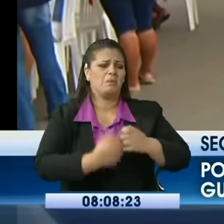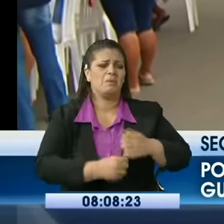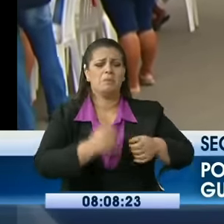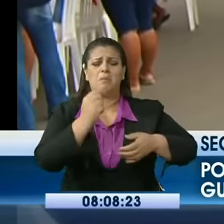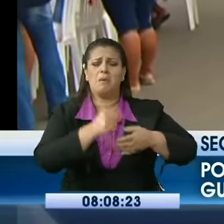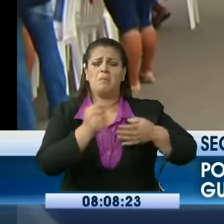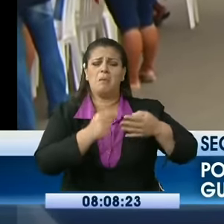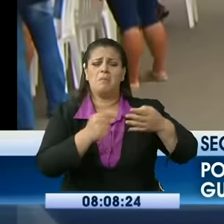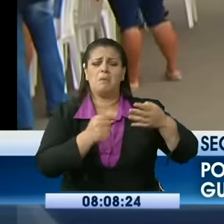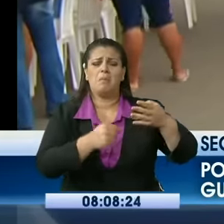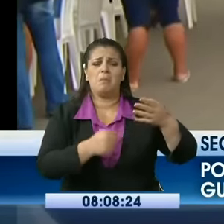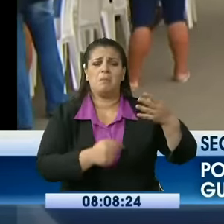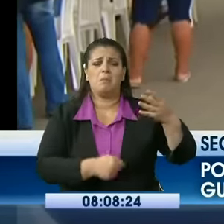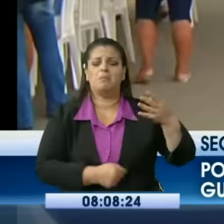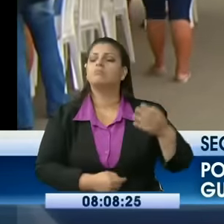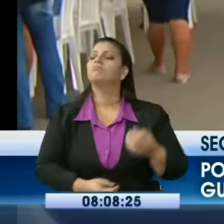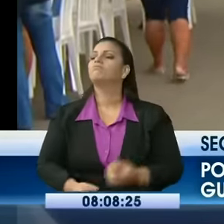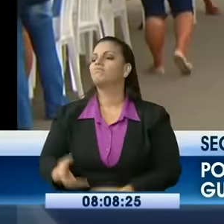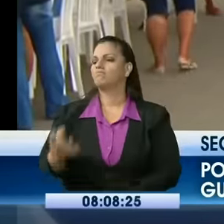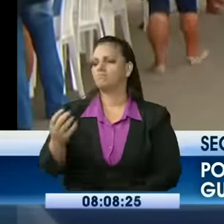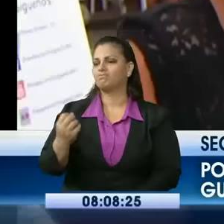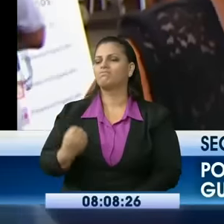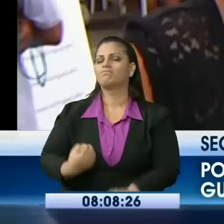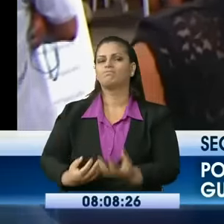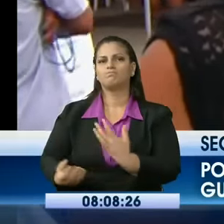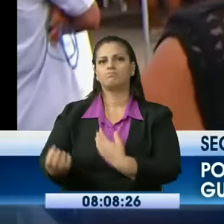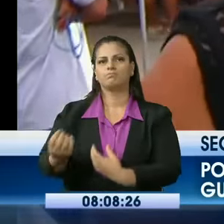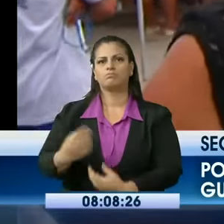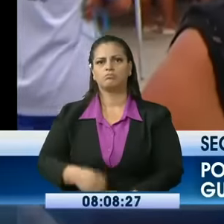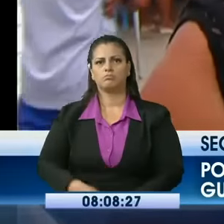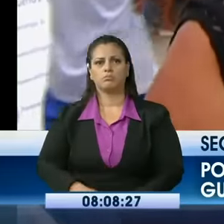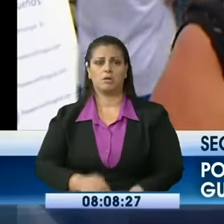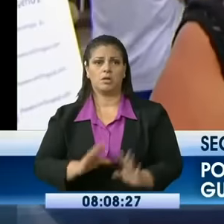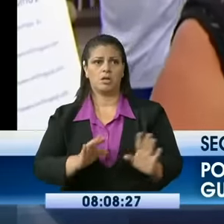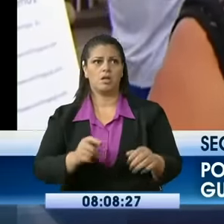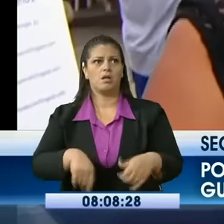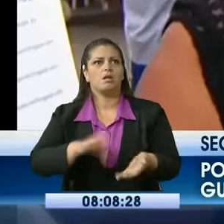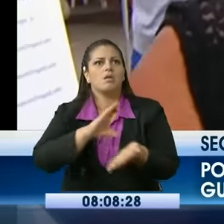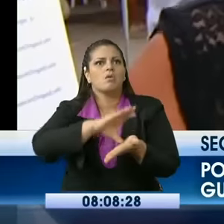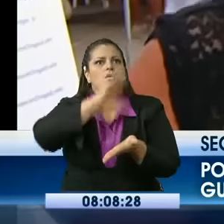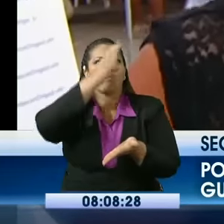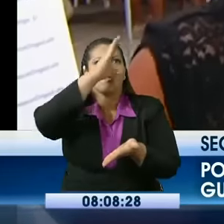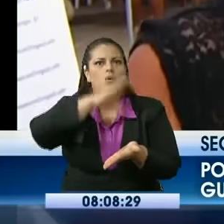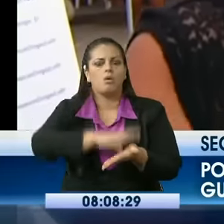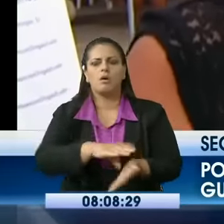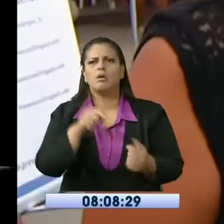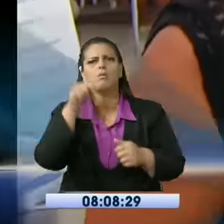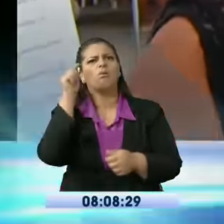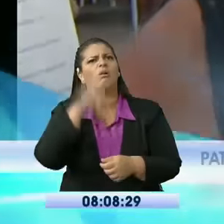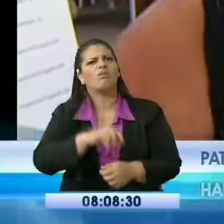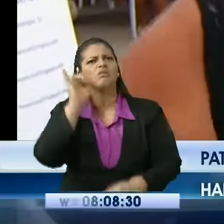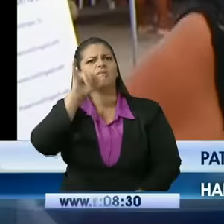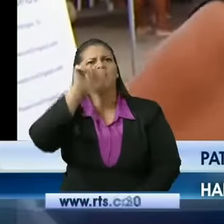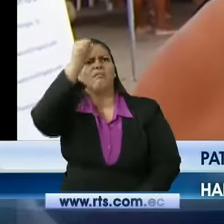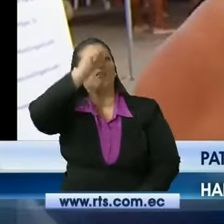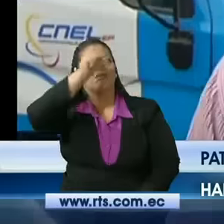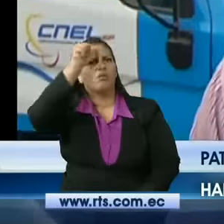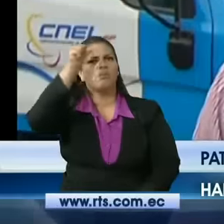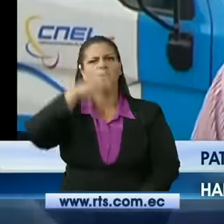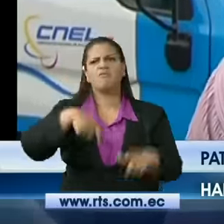que iban un poco más allá de la inseguridad. Los colegios, casa que hacen baile los fines de semana, ¿creen que es